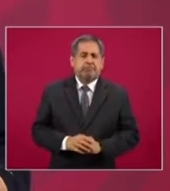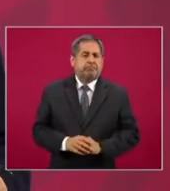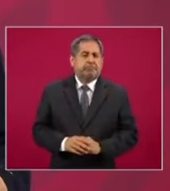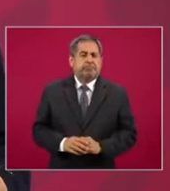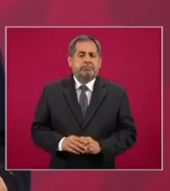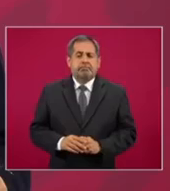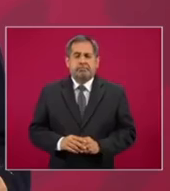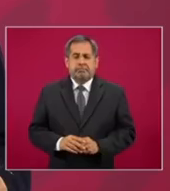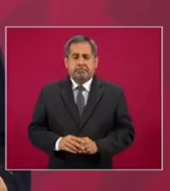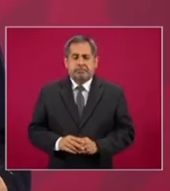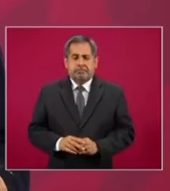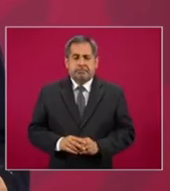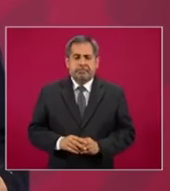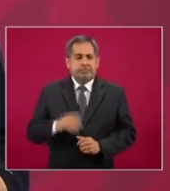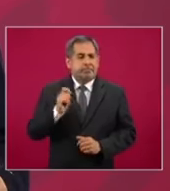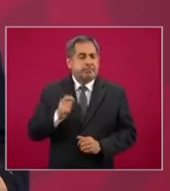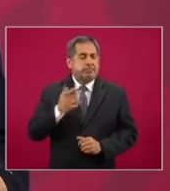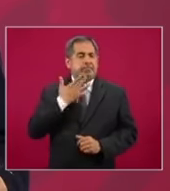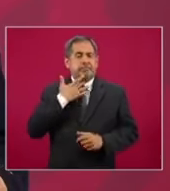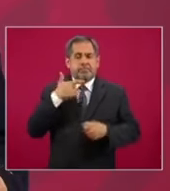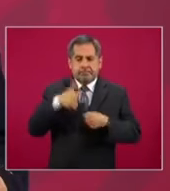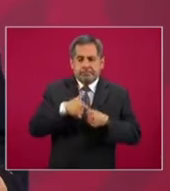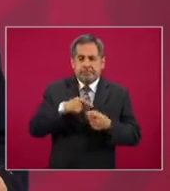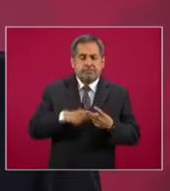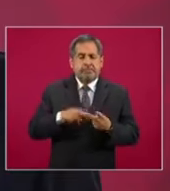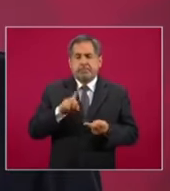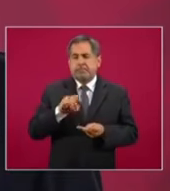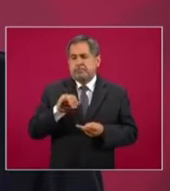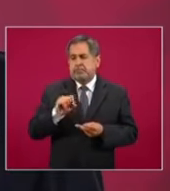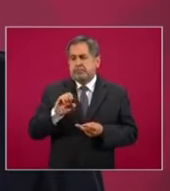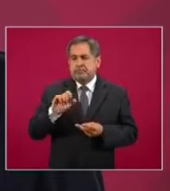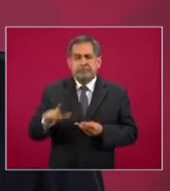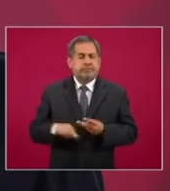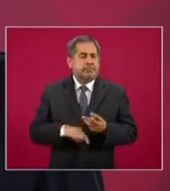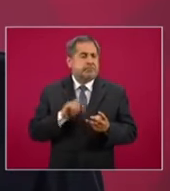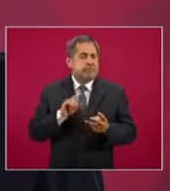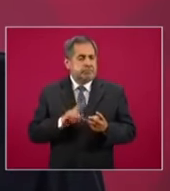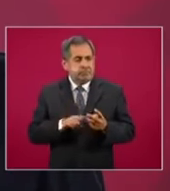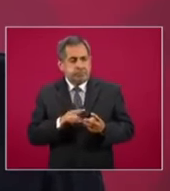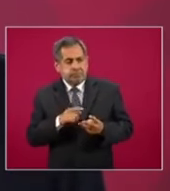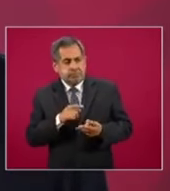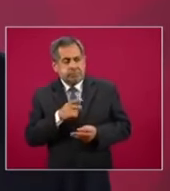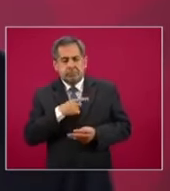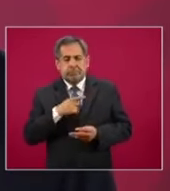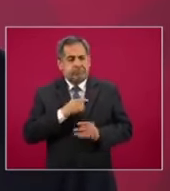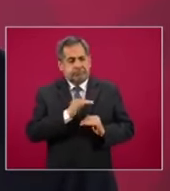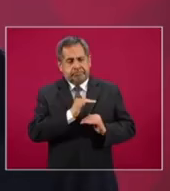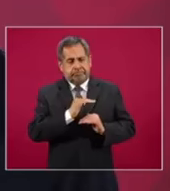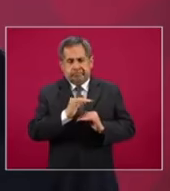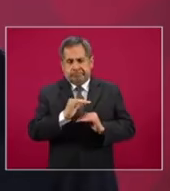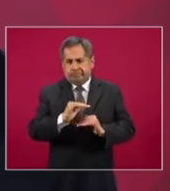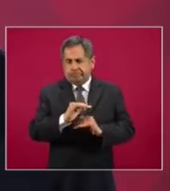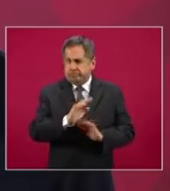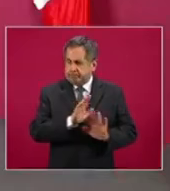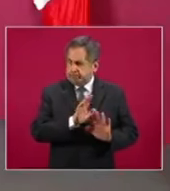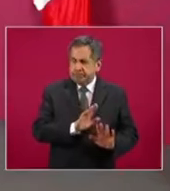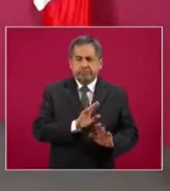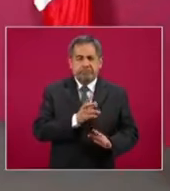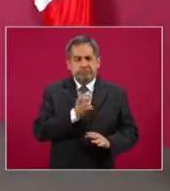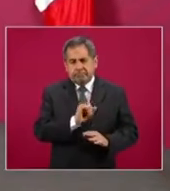técnicos las gasolinas el diésel deben de mantenerse